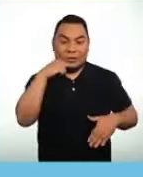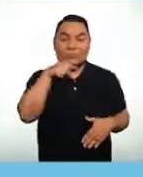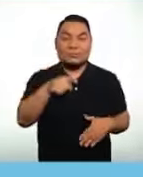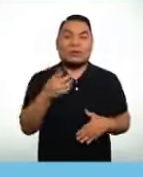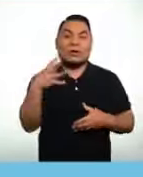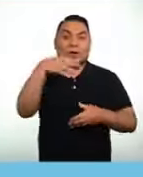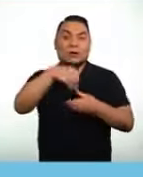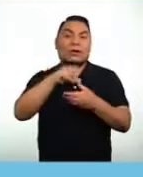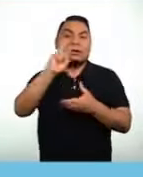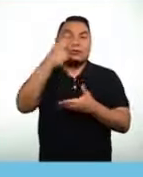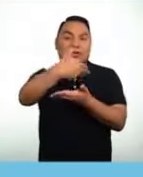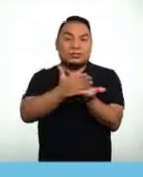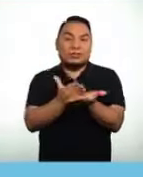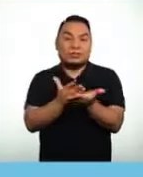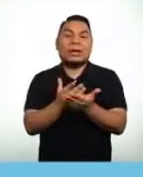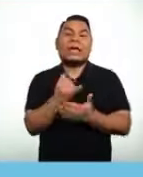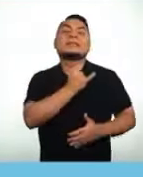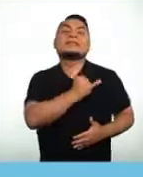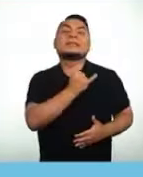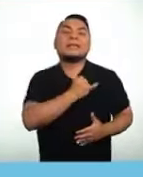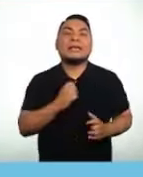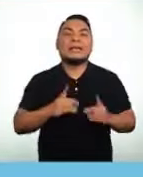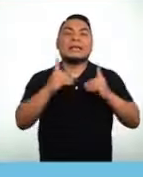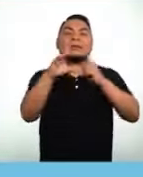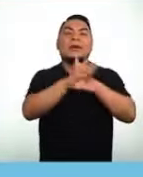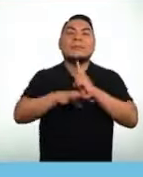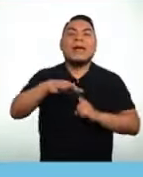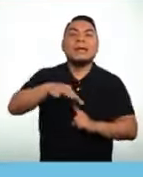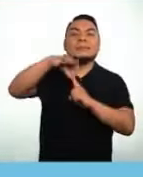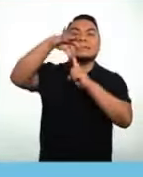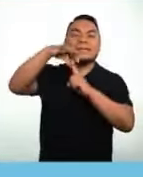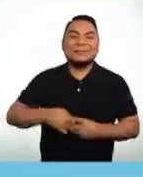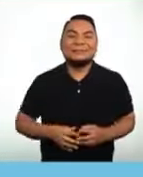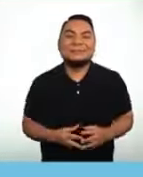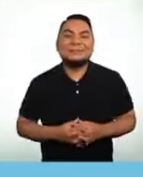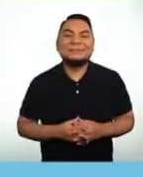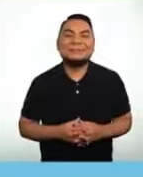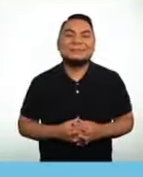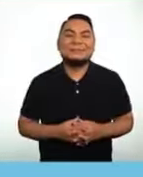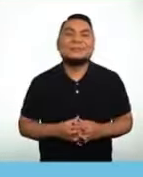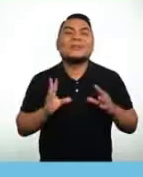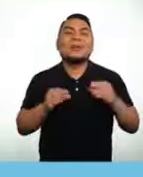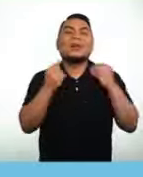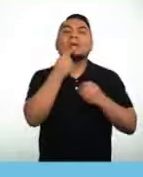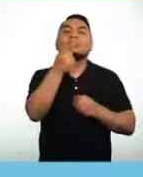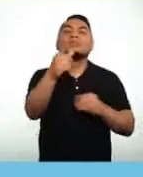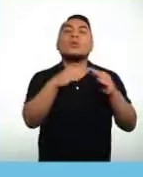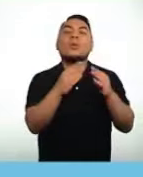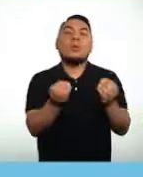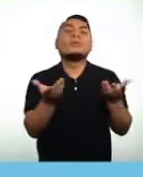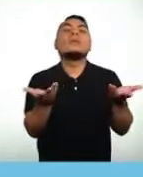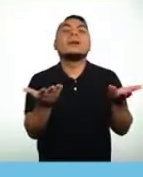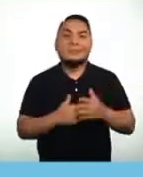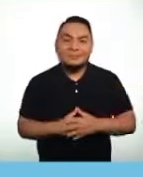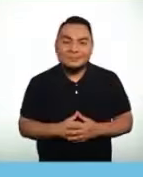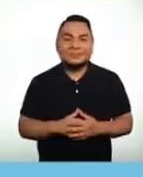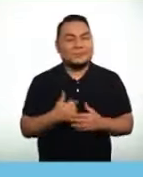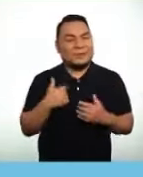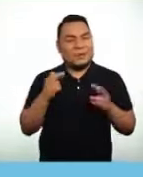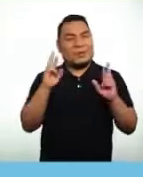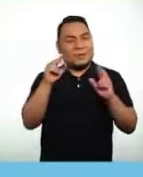niñas y niños del segundo ciclo del nivel inicial de educación básica especial. ¿Cómo están en sus